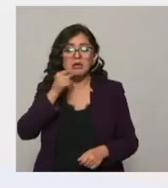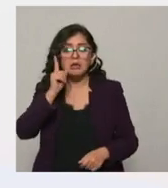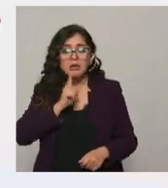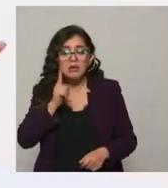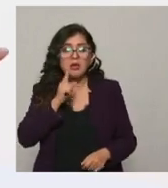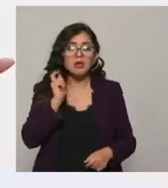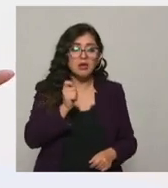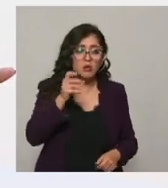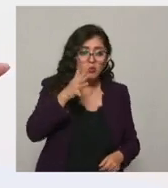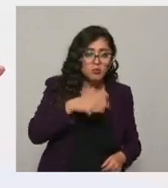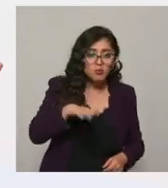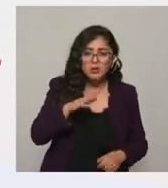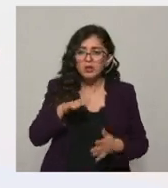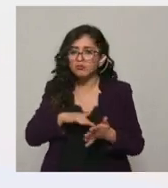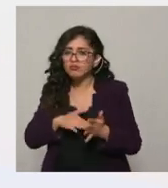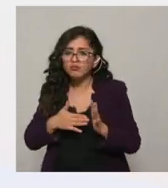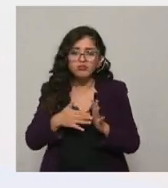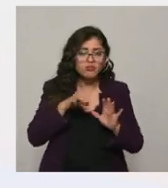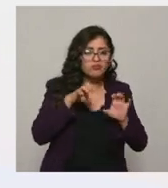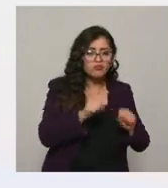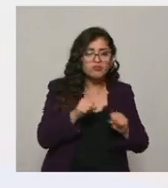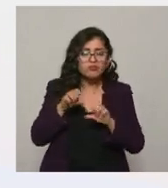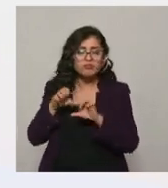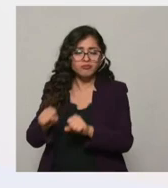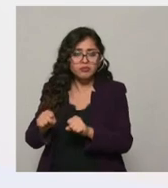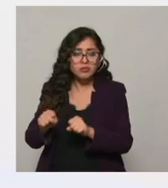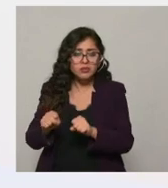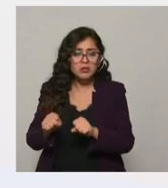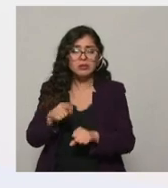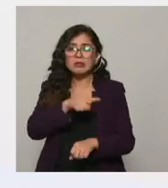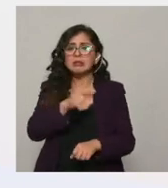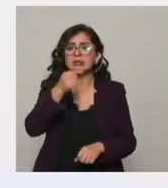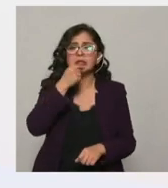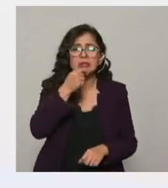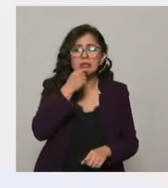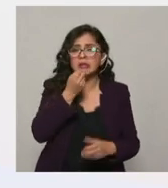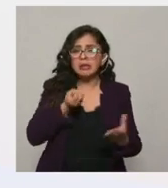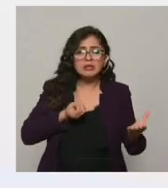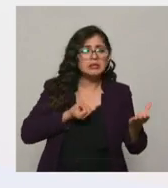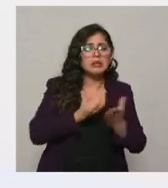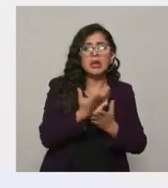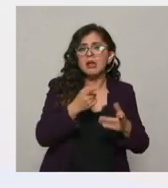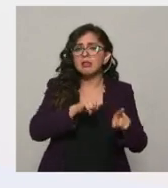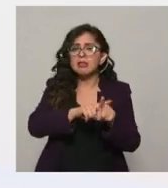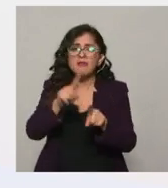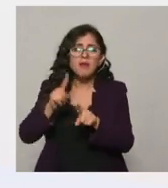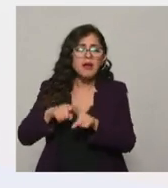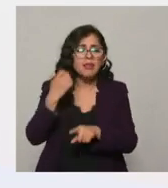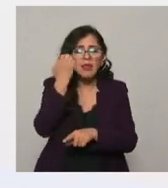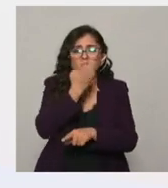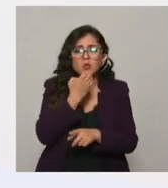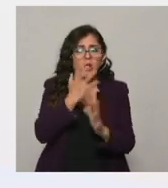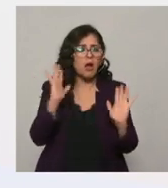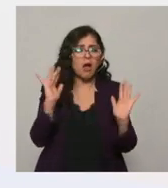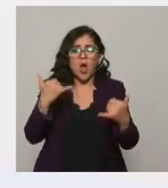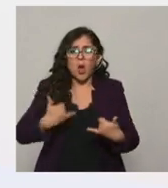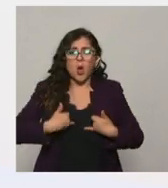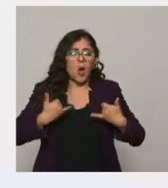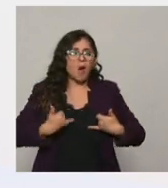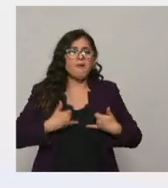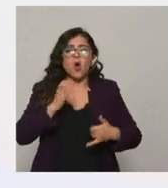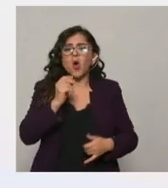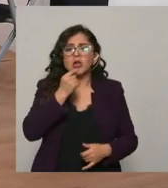están cazando. Uh-huh. Y sale una niña de cualquier escuela, una adolescente, una